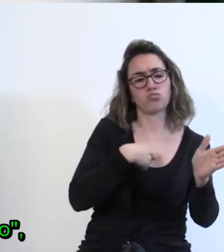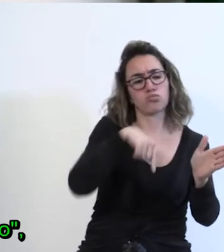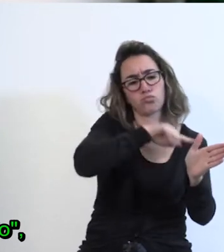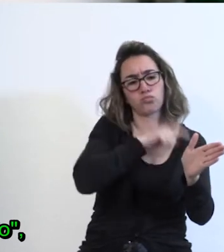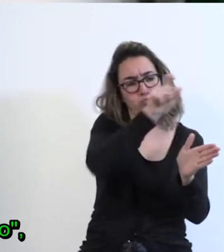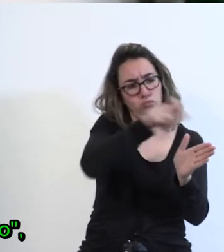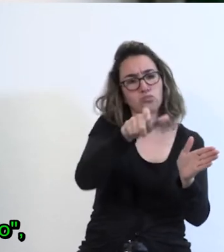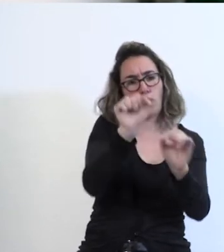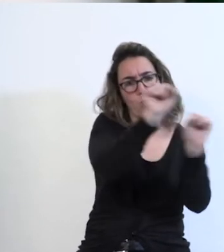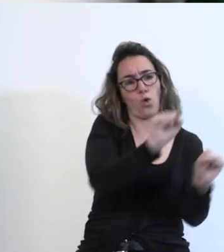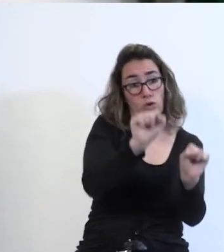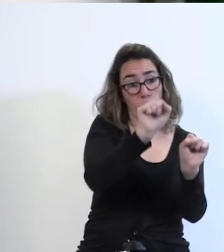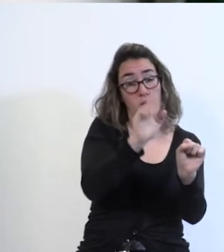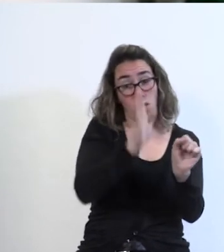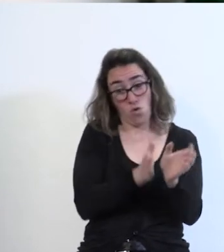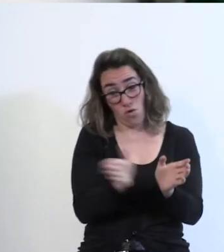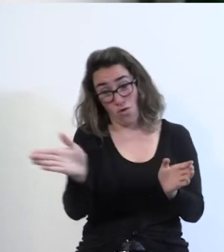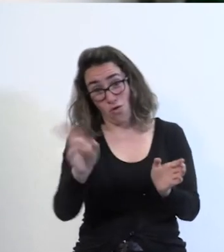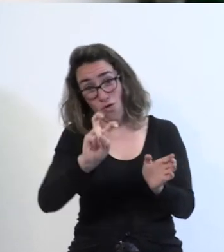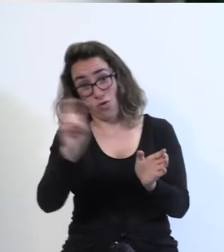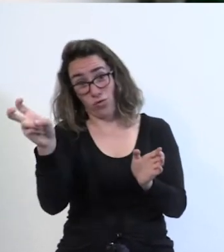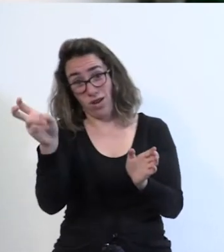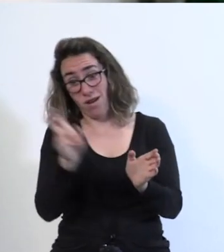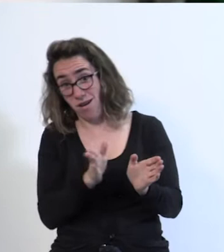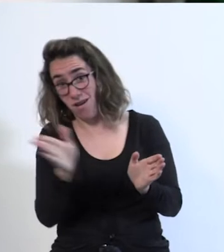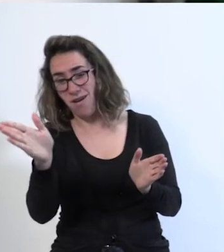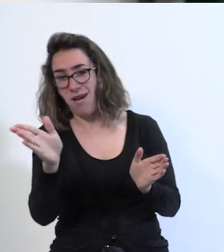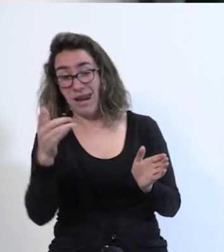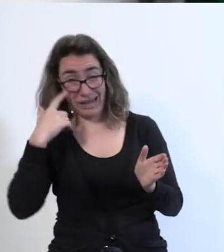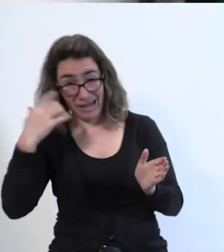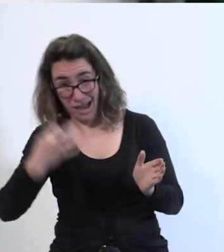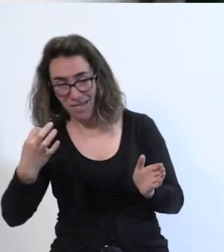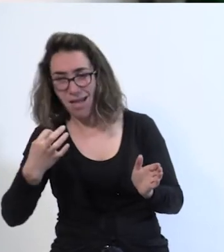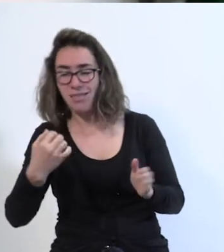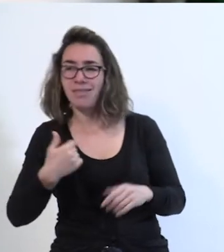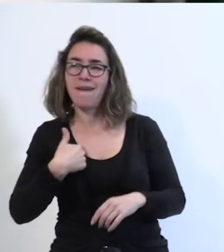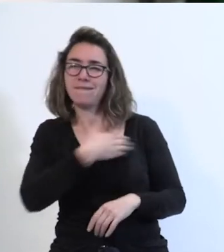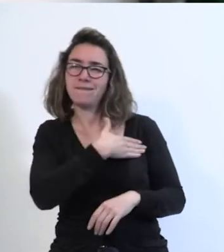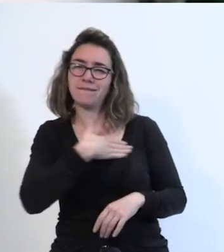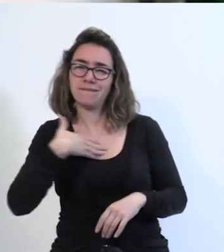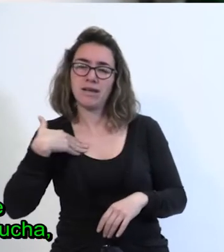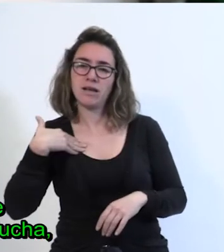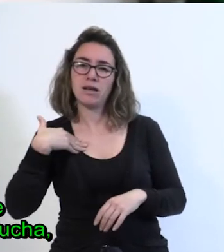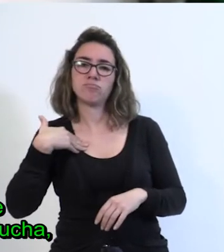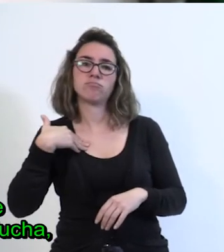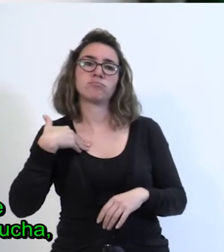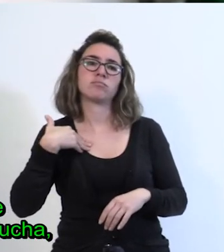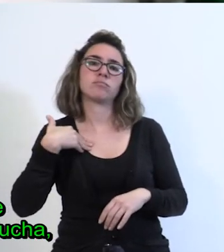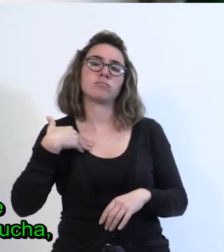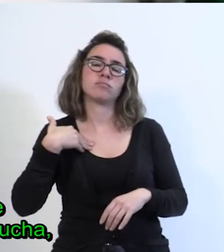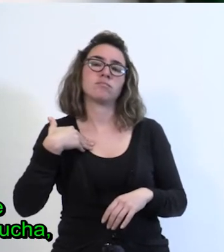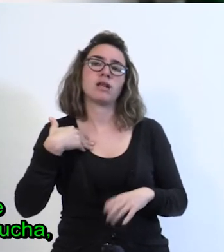estamos protegiendo al pueblo, pero en la realidad se está tratando, por ejemplo, de